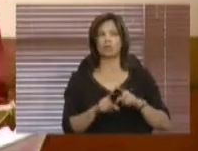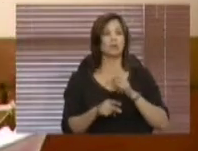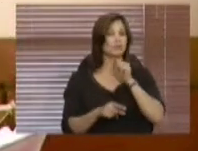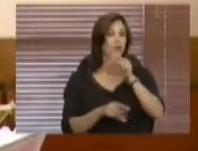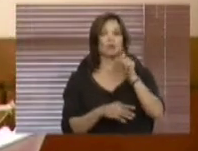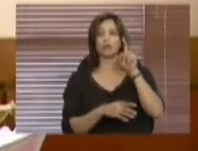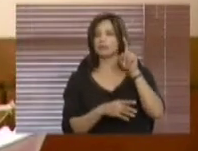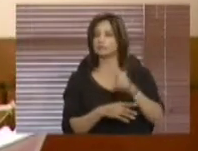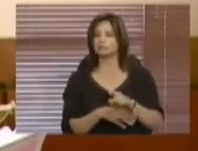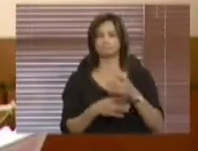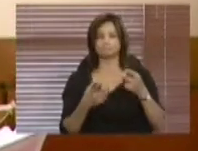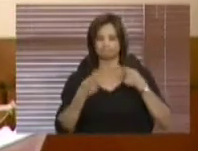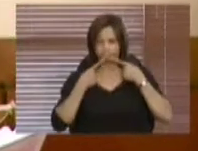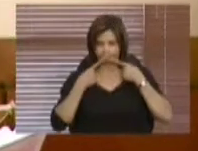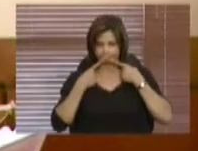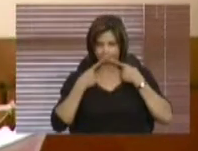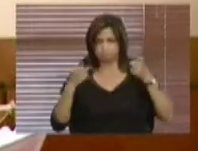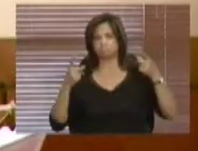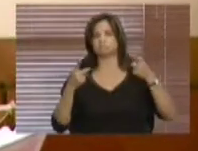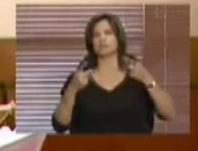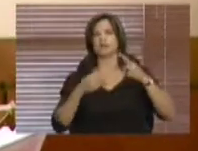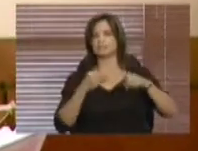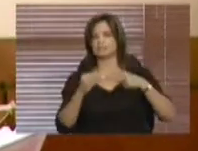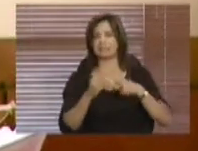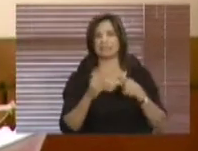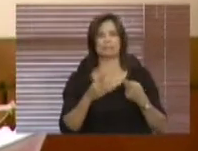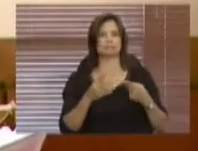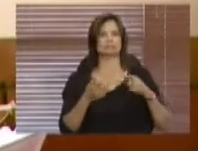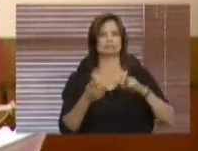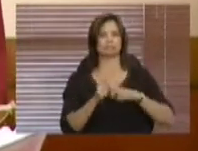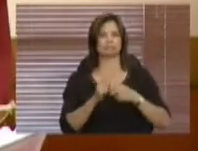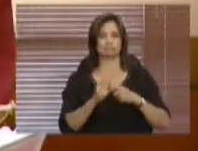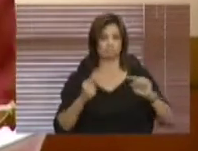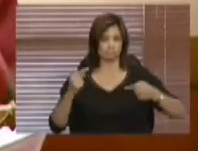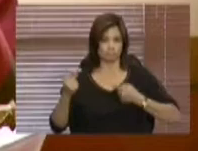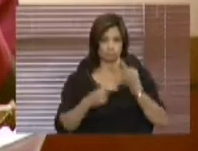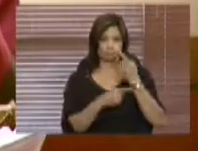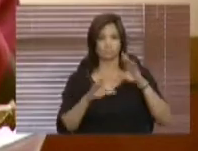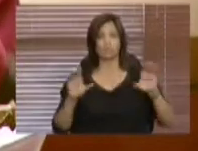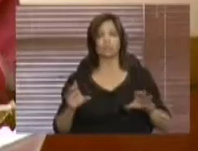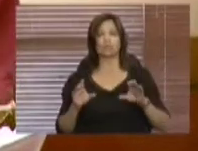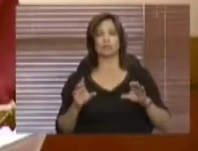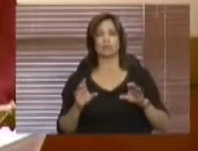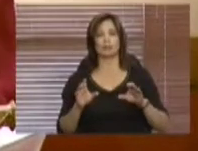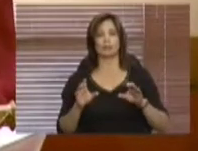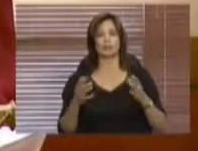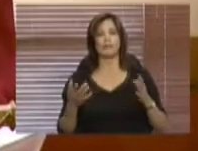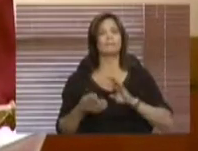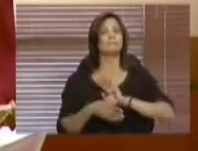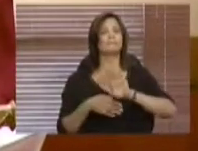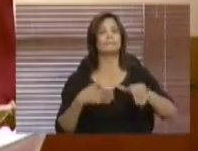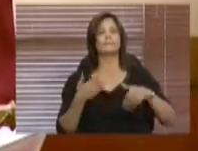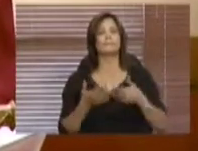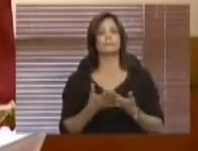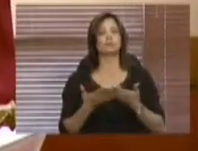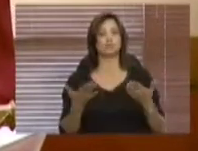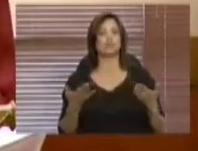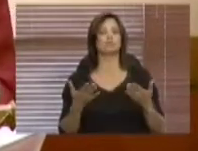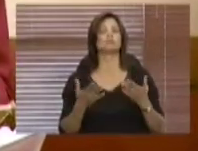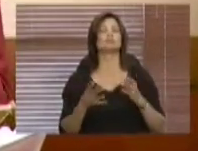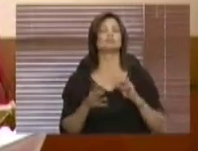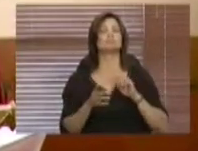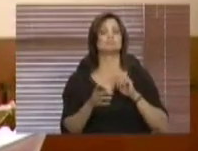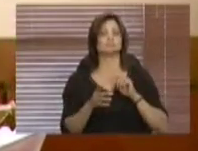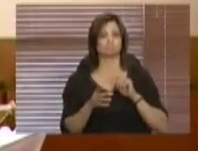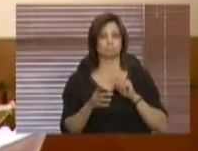innecesario que nos pronunciáramos acerca de los agravios de fondo que planteaban los accionantes. Todas las